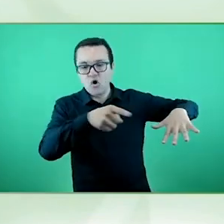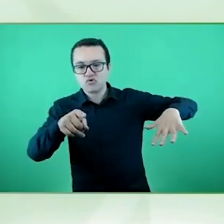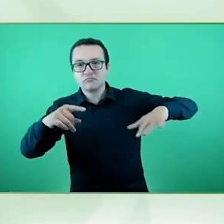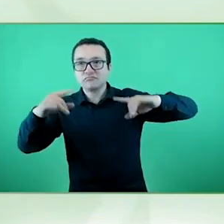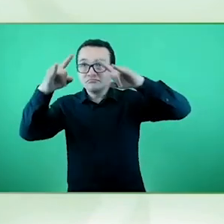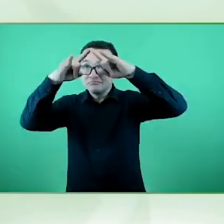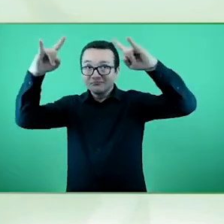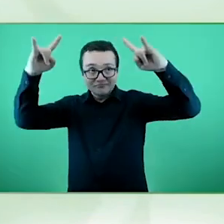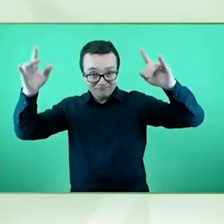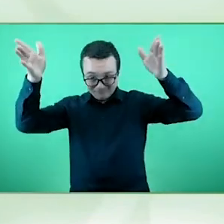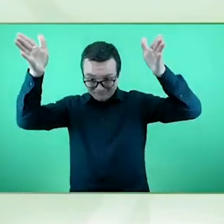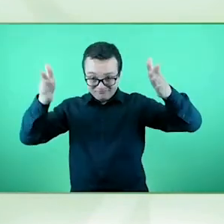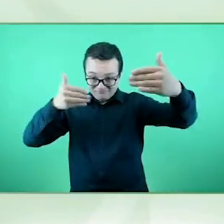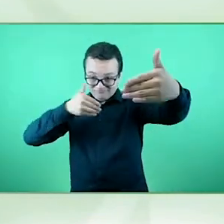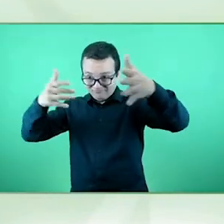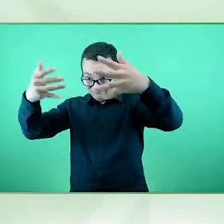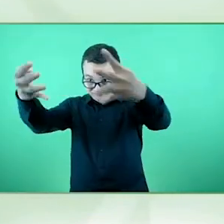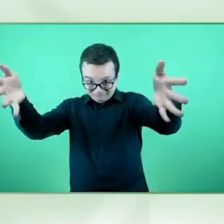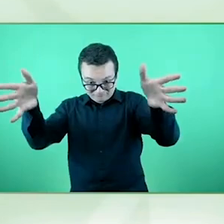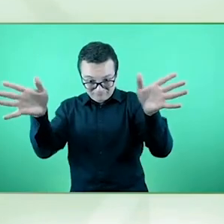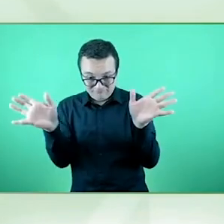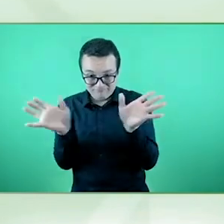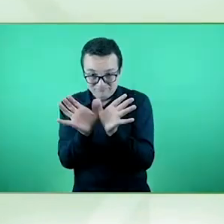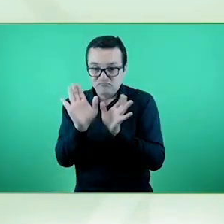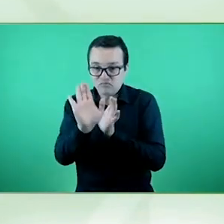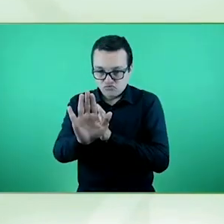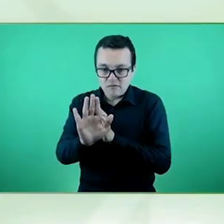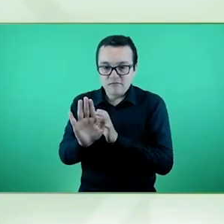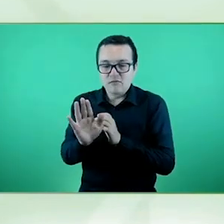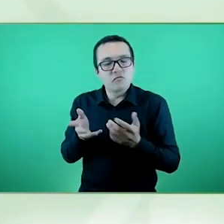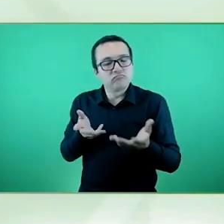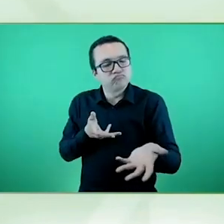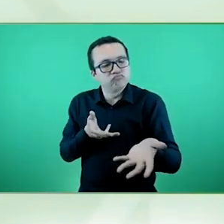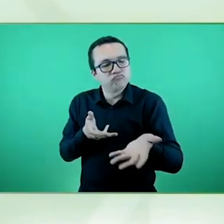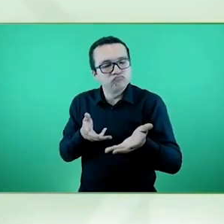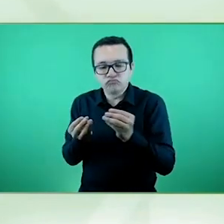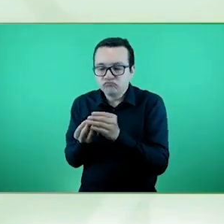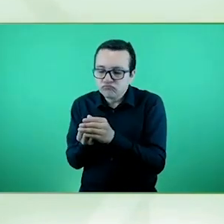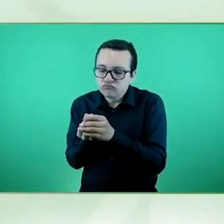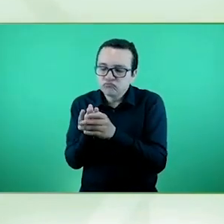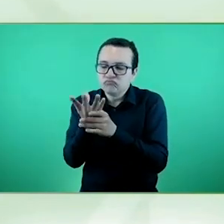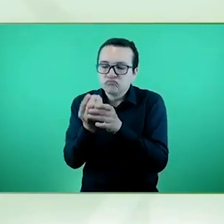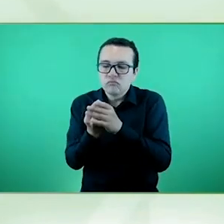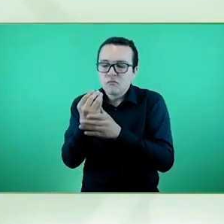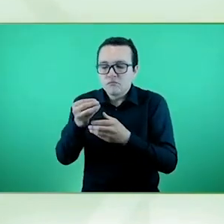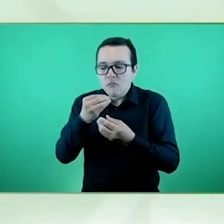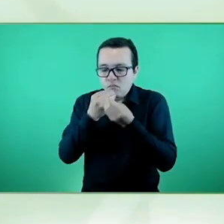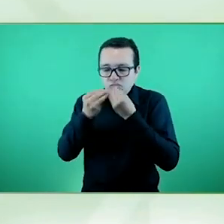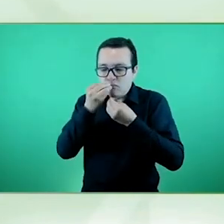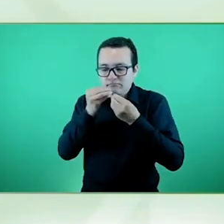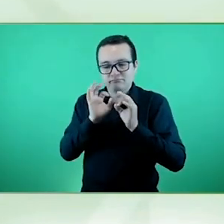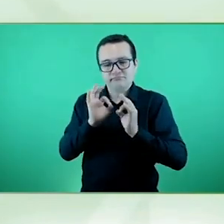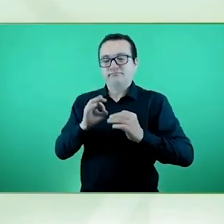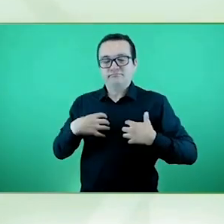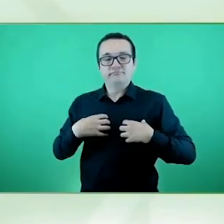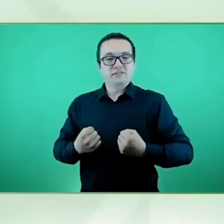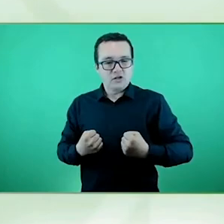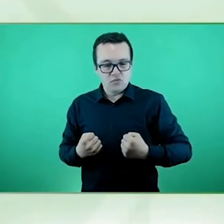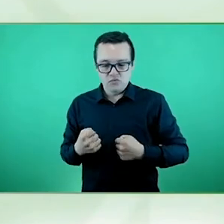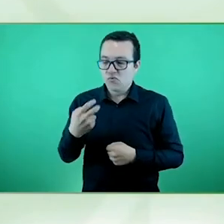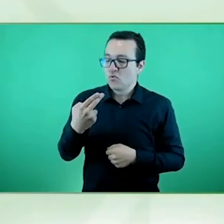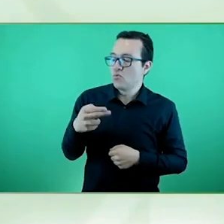es gestionado por la ONG Rebrota, con quienes hemos estado desarrollando este trabajo por 2 años. También